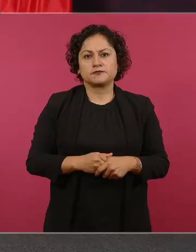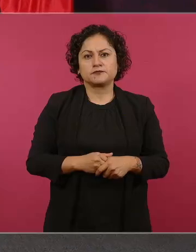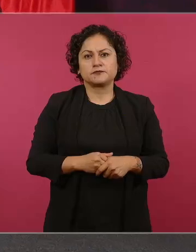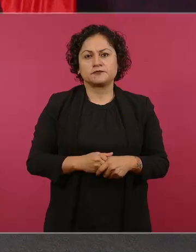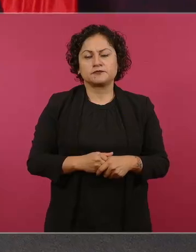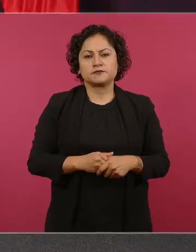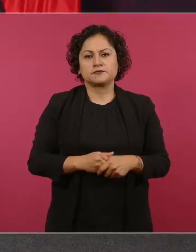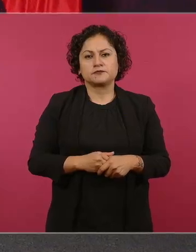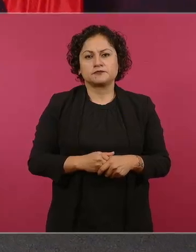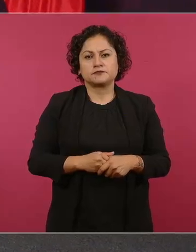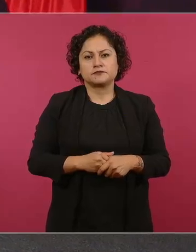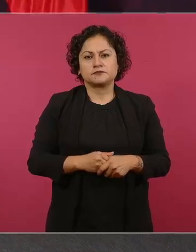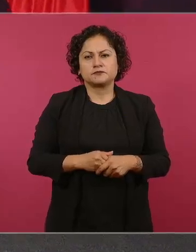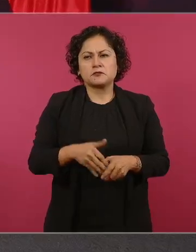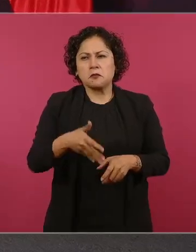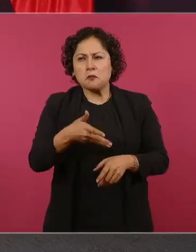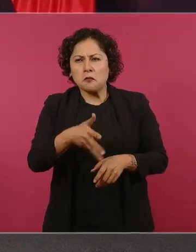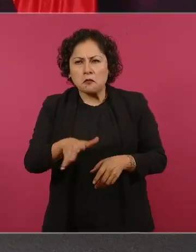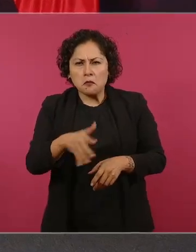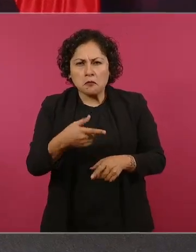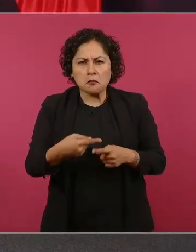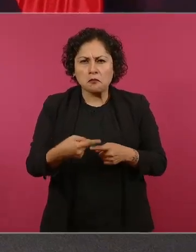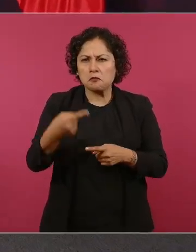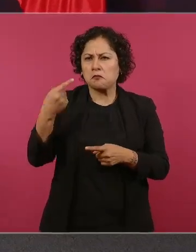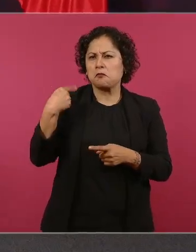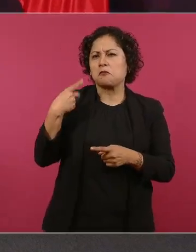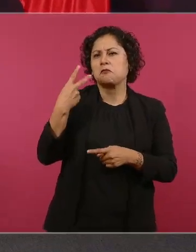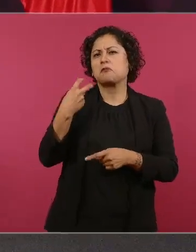cuando menos 2 siglos,